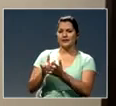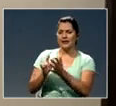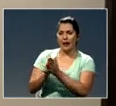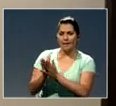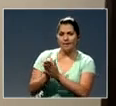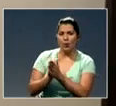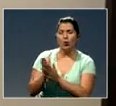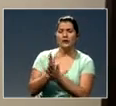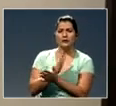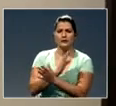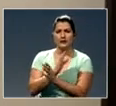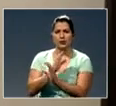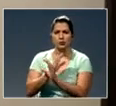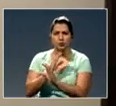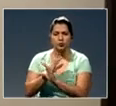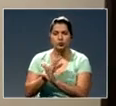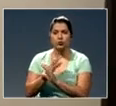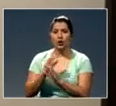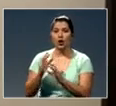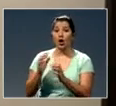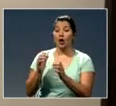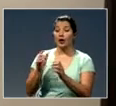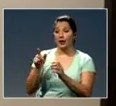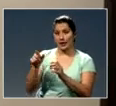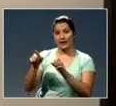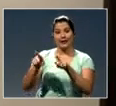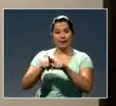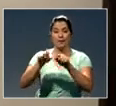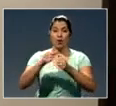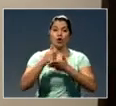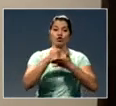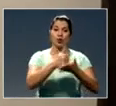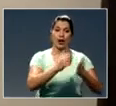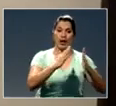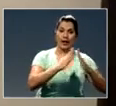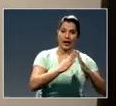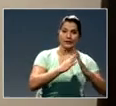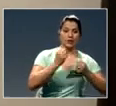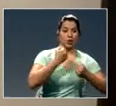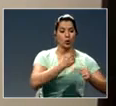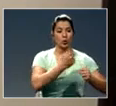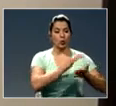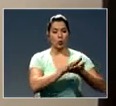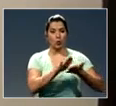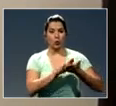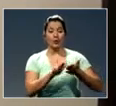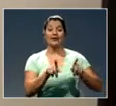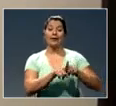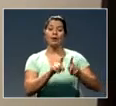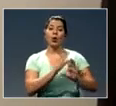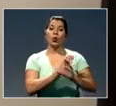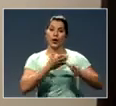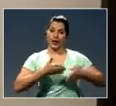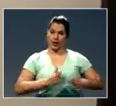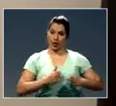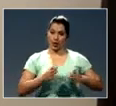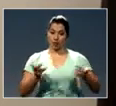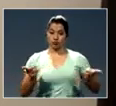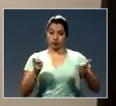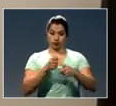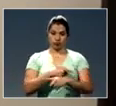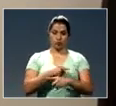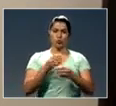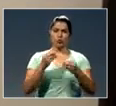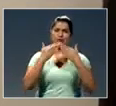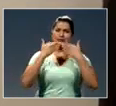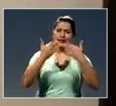cuidado de los hijos, con las labores domésticas, y pues creo que eso es muy importante. Le agradezco a las compañeras y